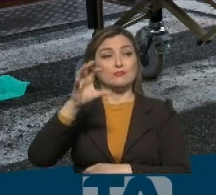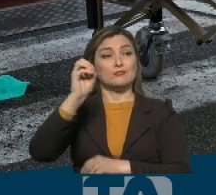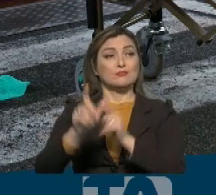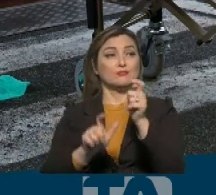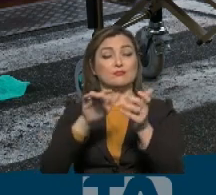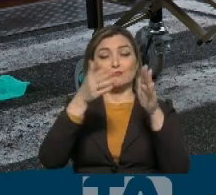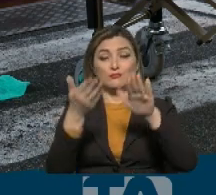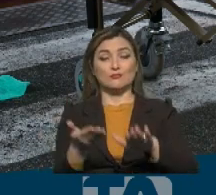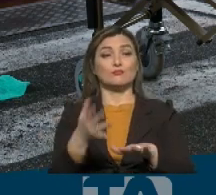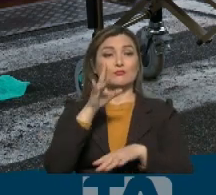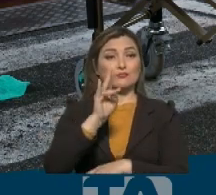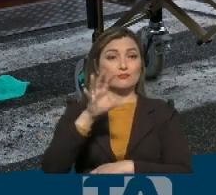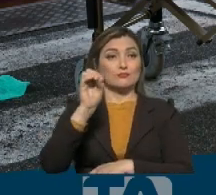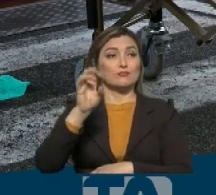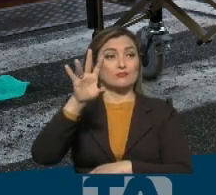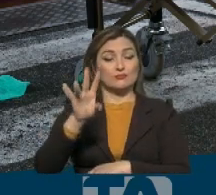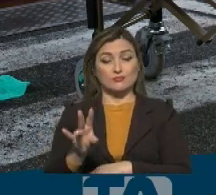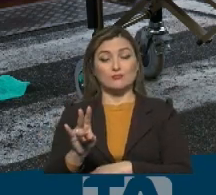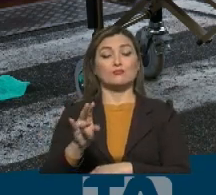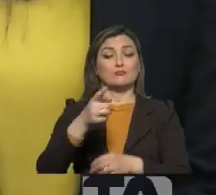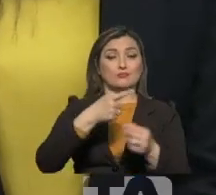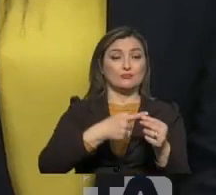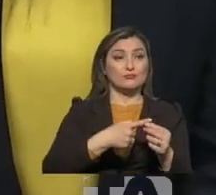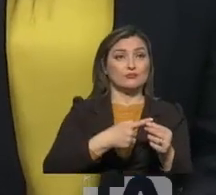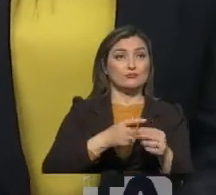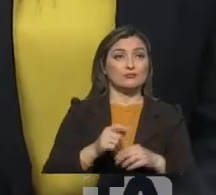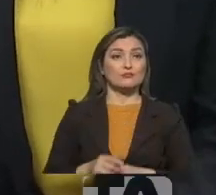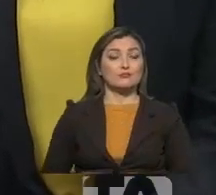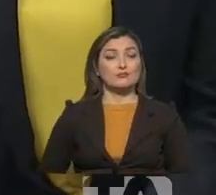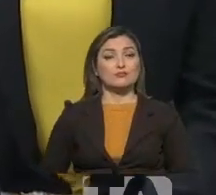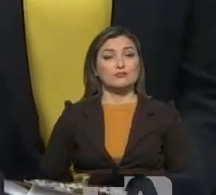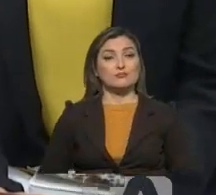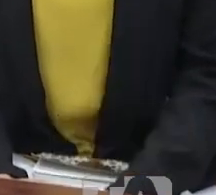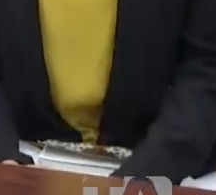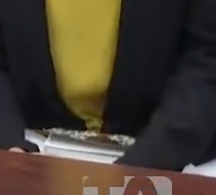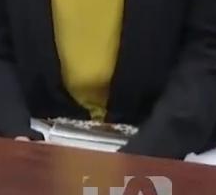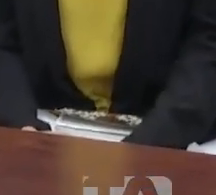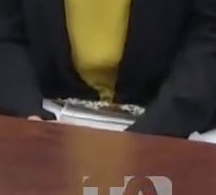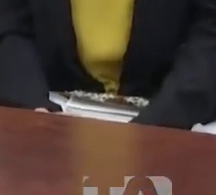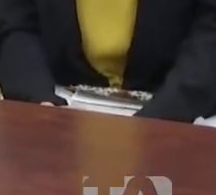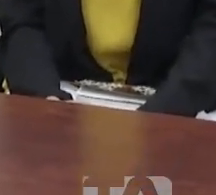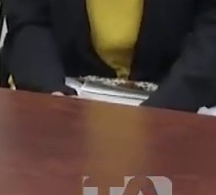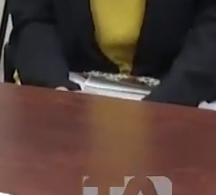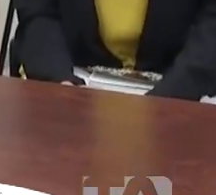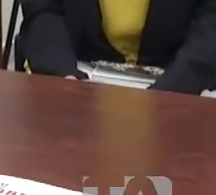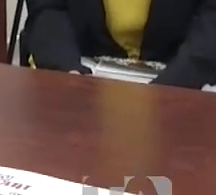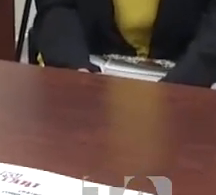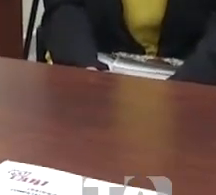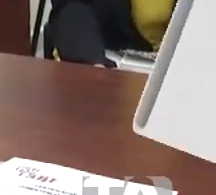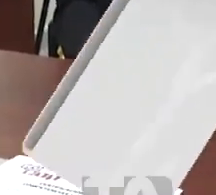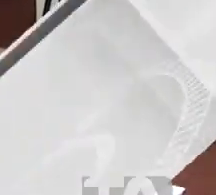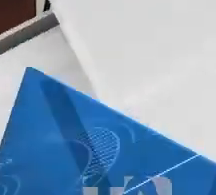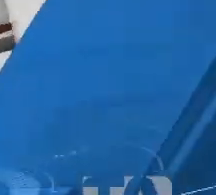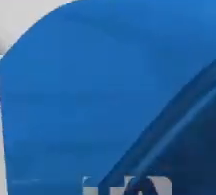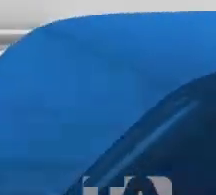fallecidos 707 en la capital daniela valencia 24 horas